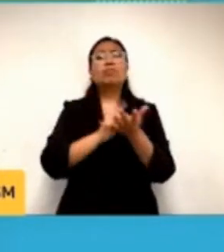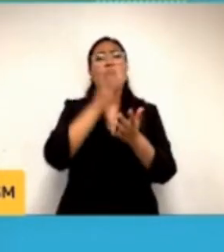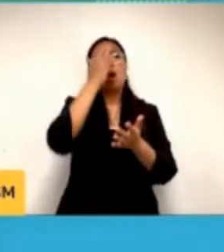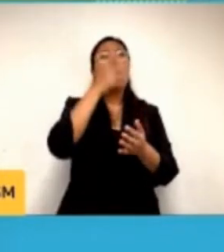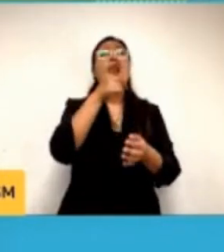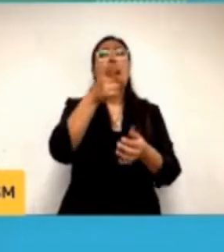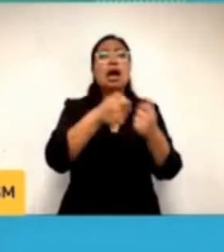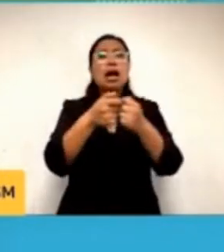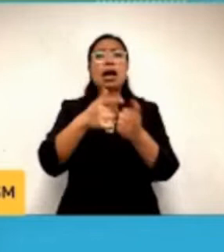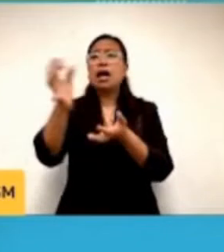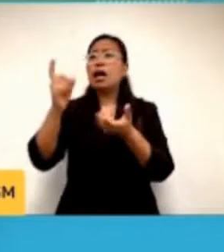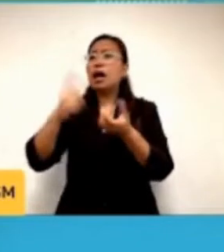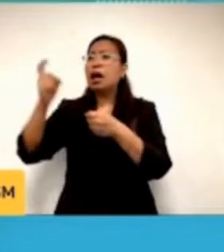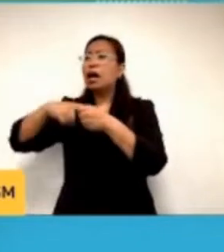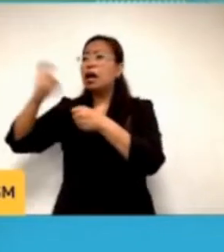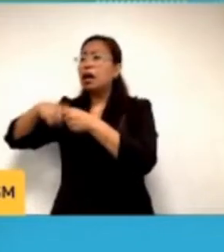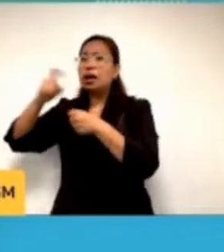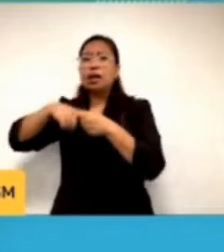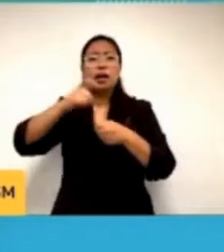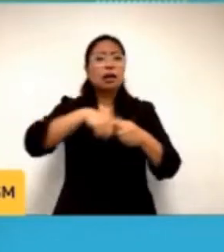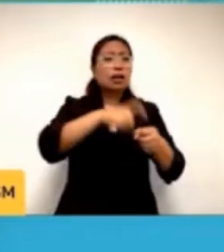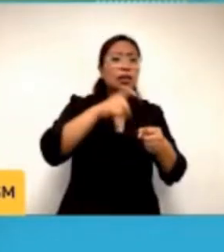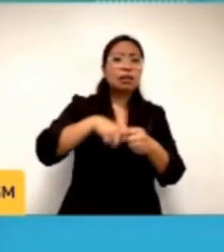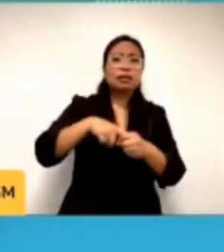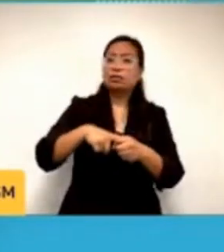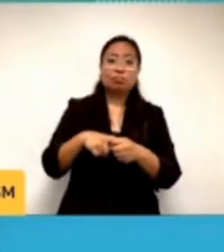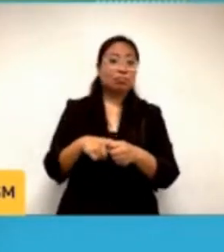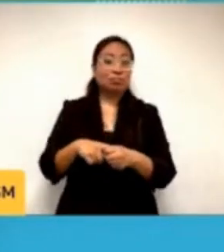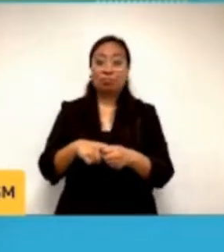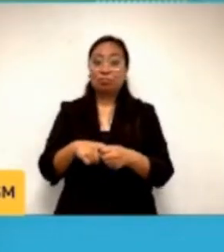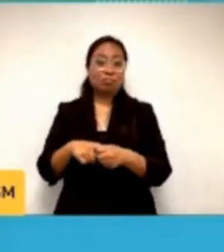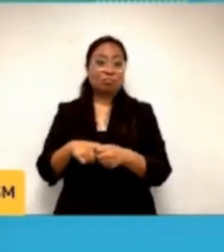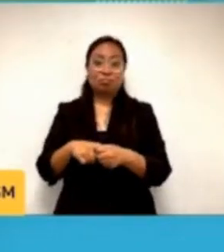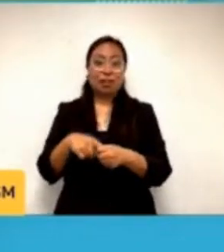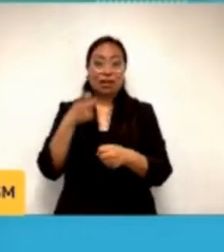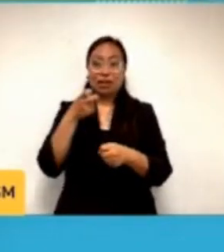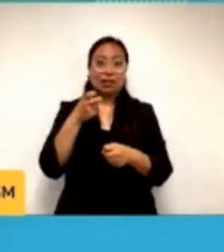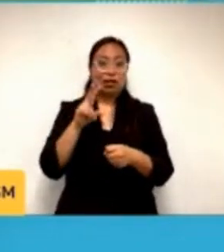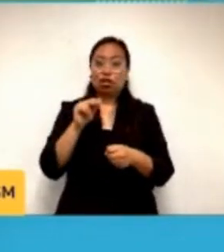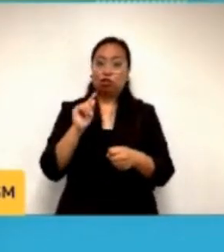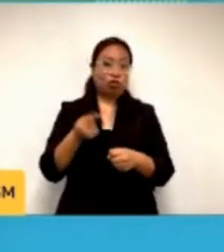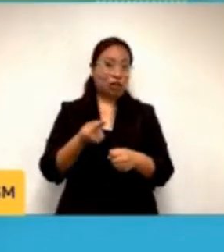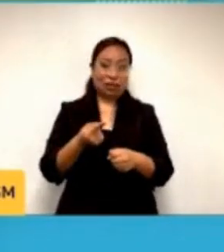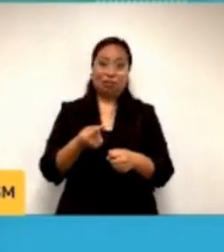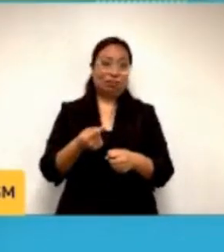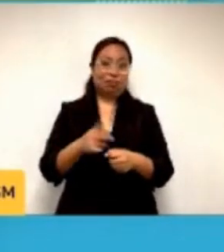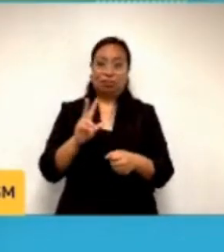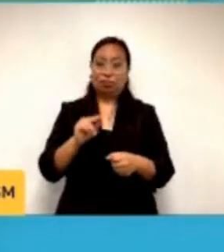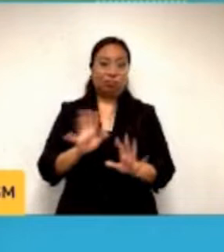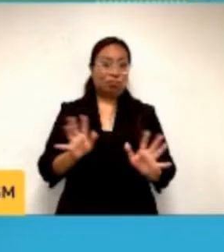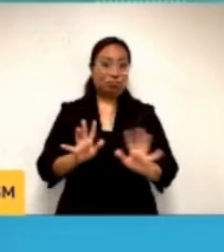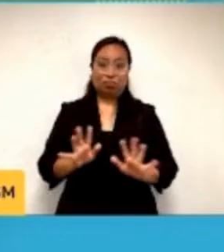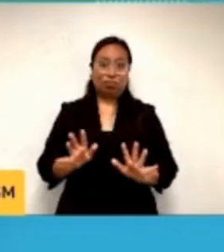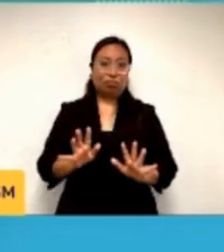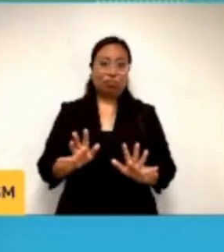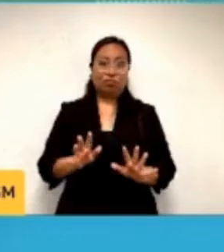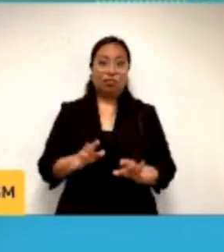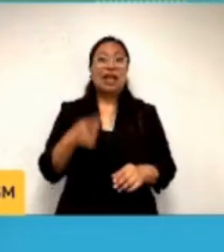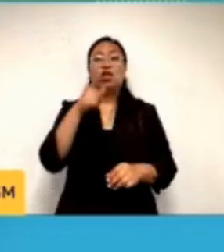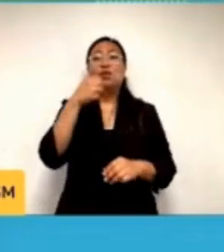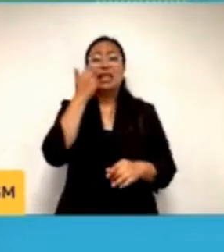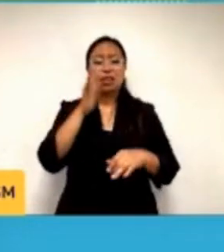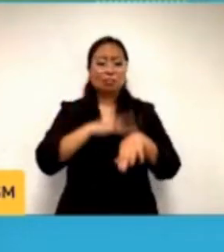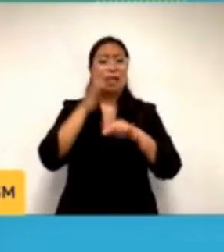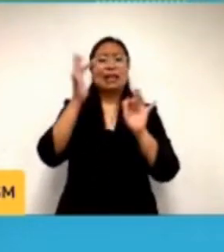todas las personas que puedas a tu LinkedIn o a tu Facebook o a tu Instagram o cualquiera de la red social que prefieras. No se trata de tener